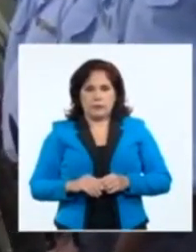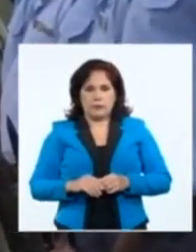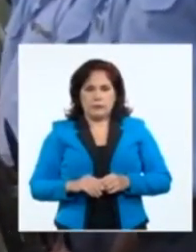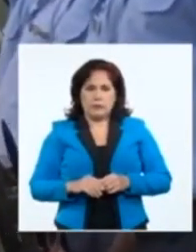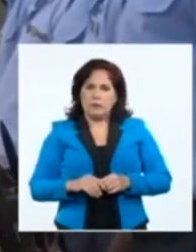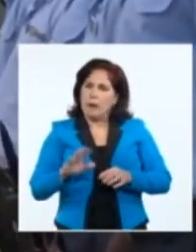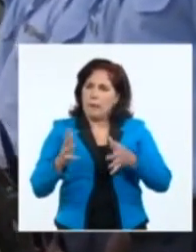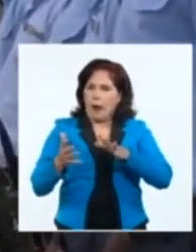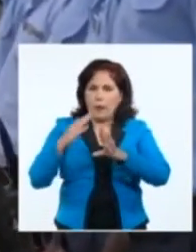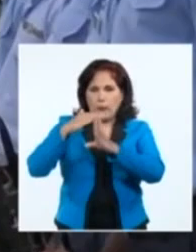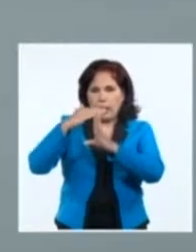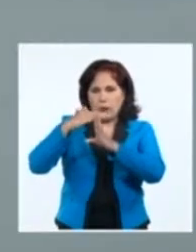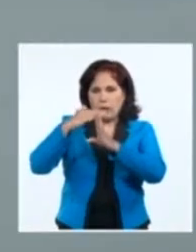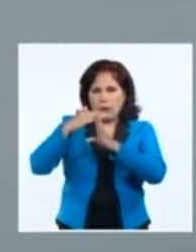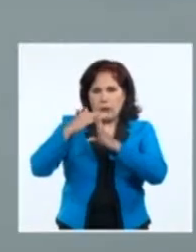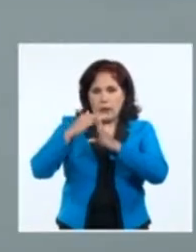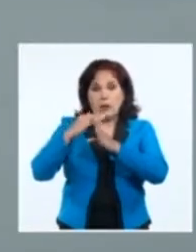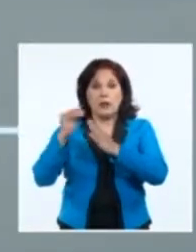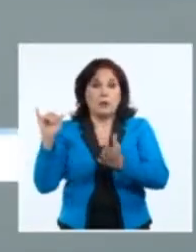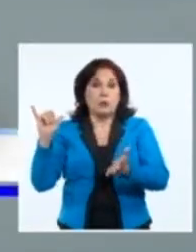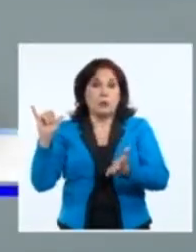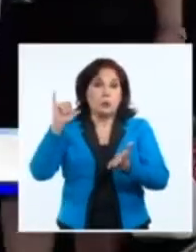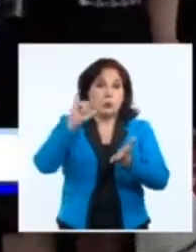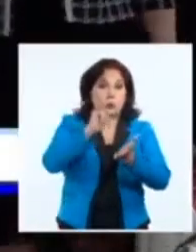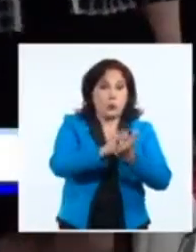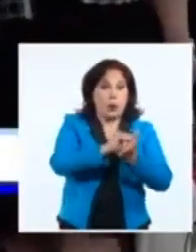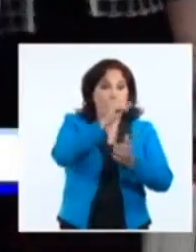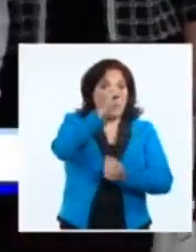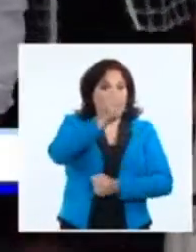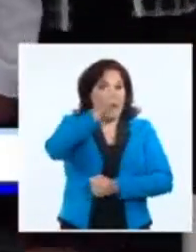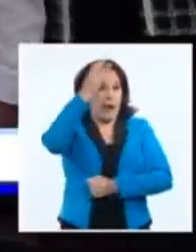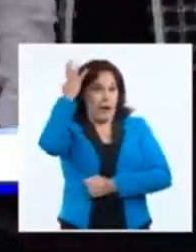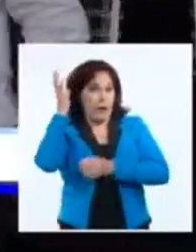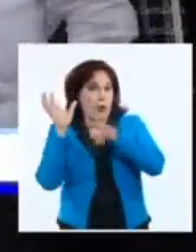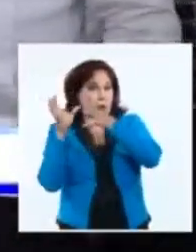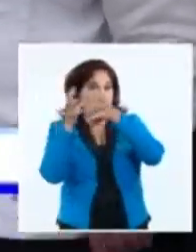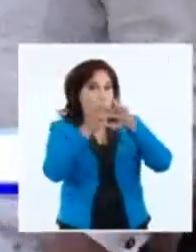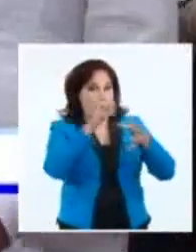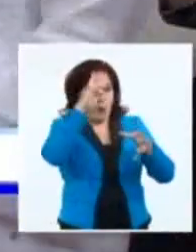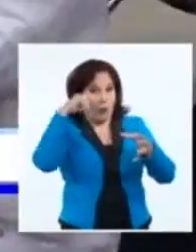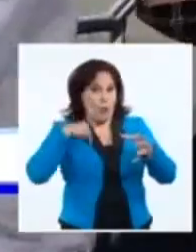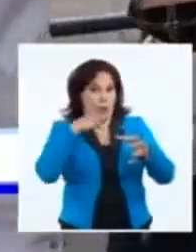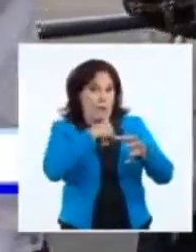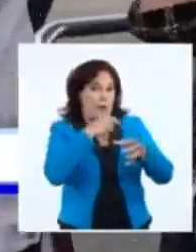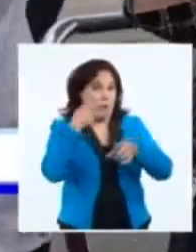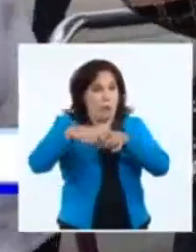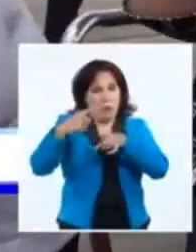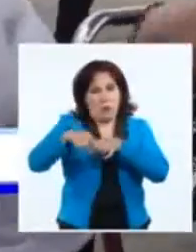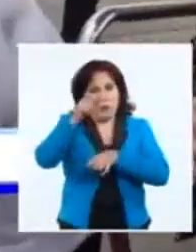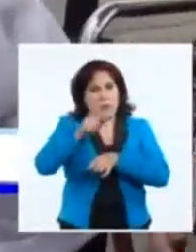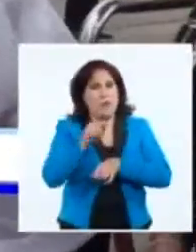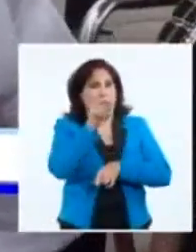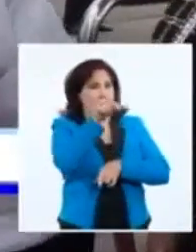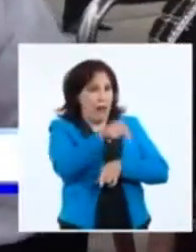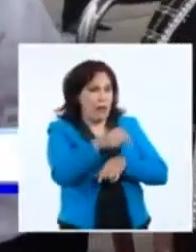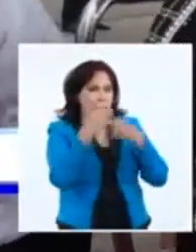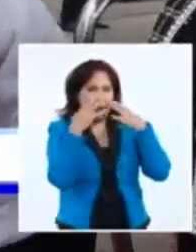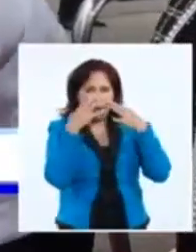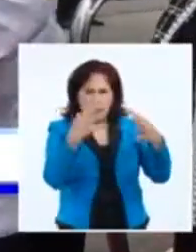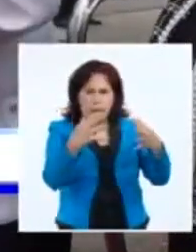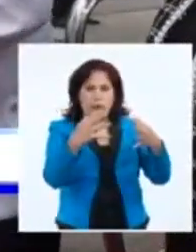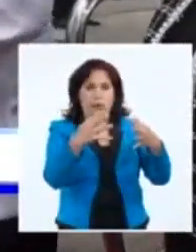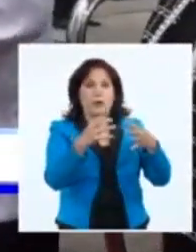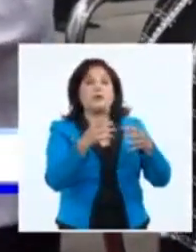Cerca del mediodía de este domingo arribó el presidente cubano Miguel Díaz-Canel Bermúdez a Belice, donde fue recibido al pie de la escalerilla del avión por